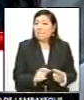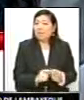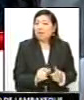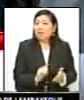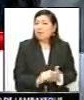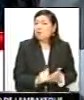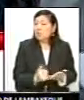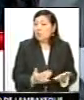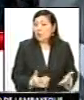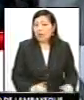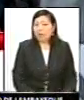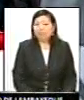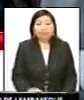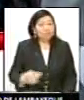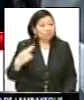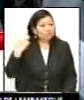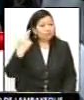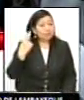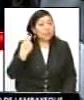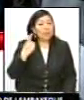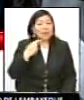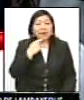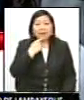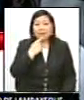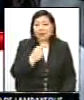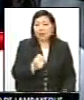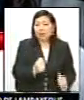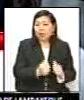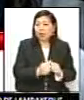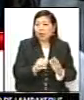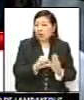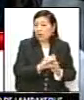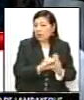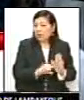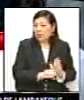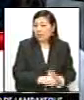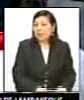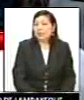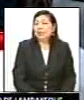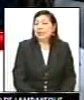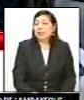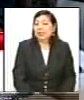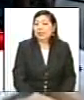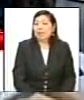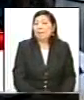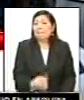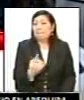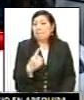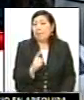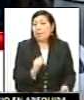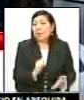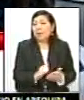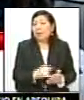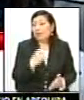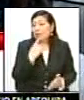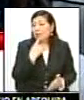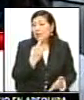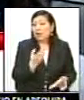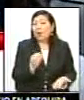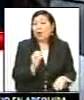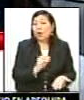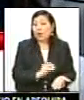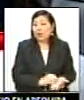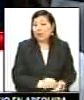no habría razón para denunciarlo constitucionalmente por lo manifestado.